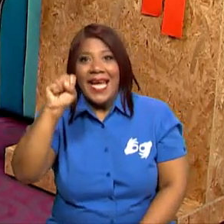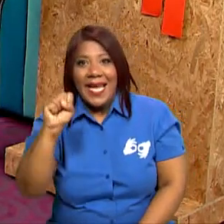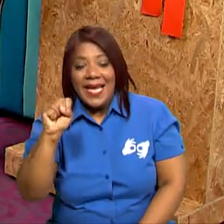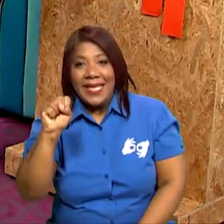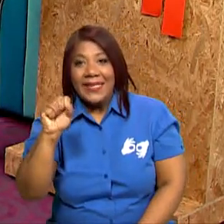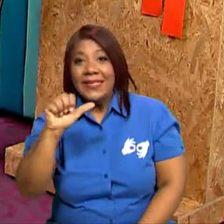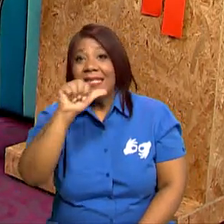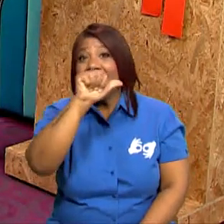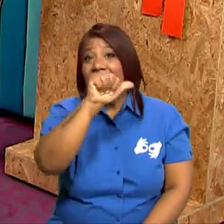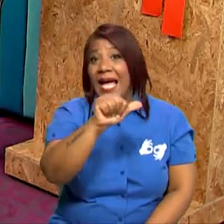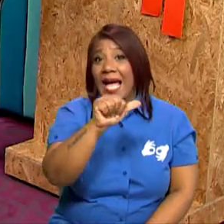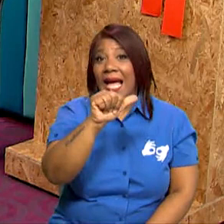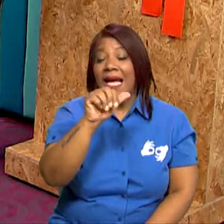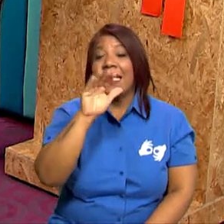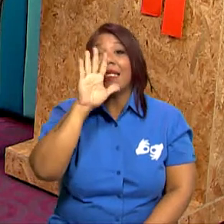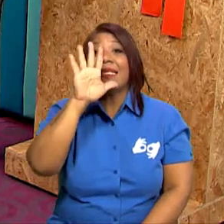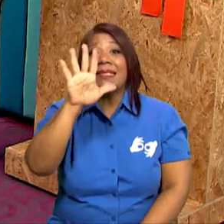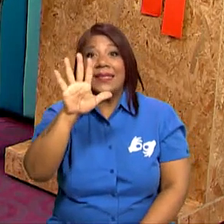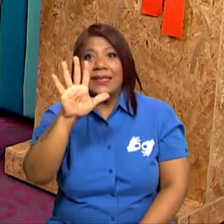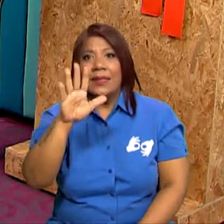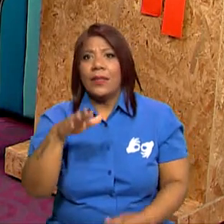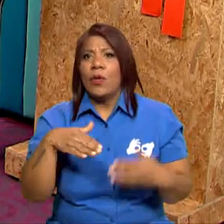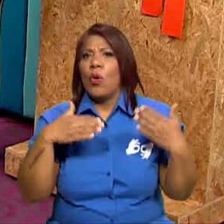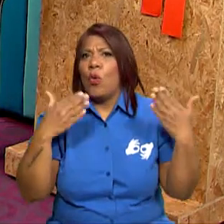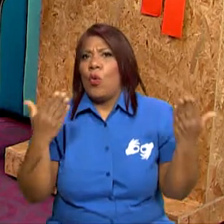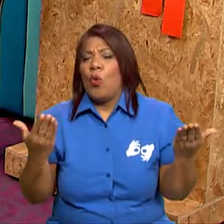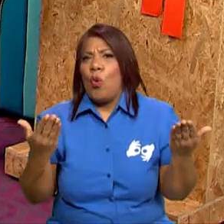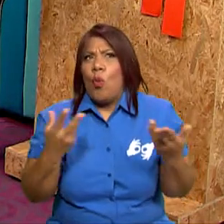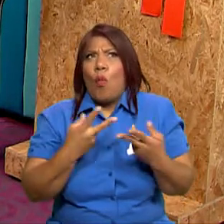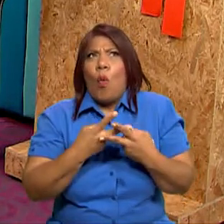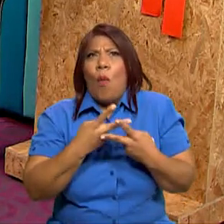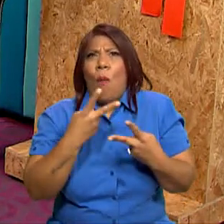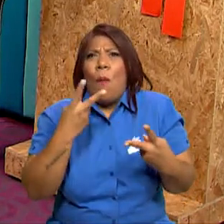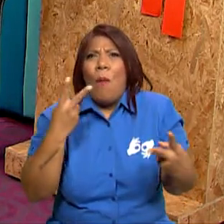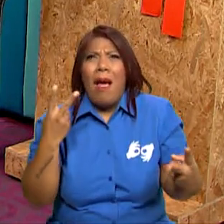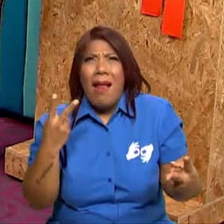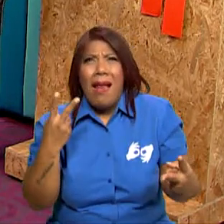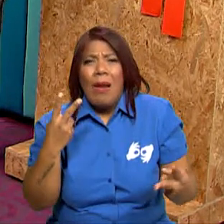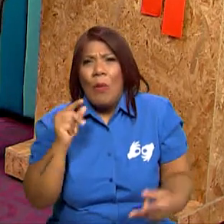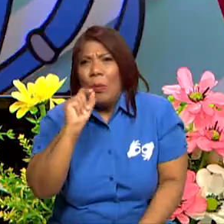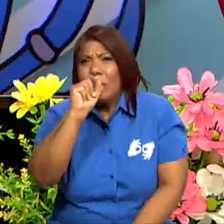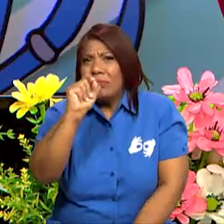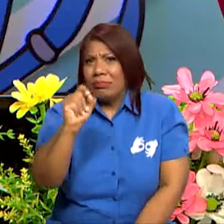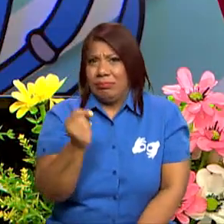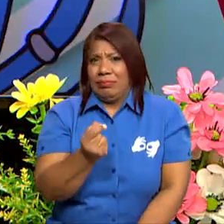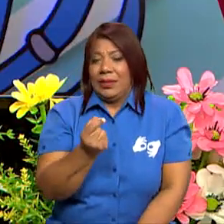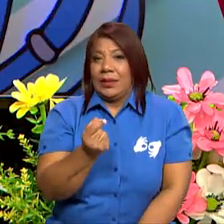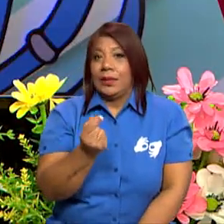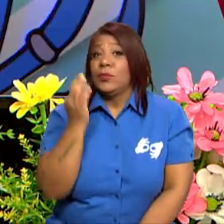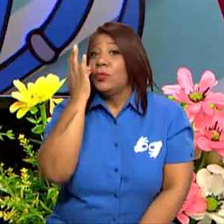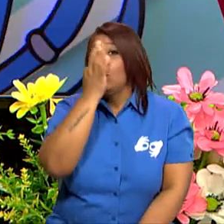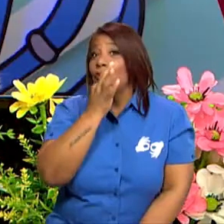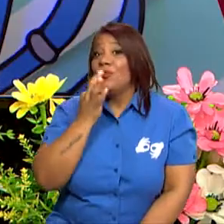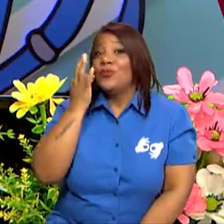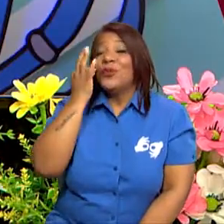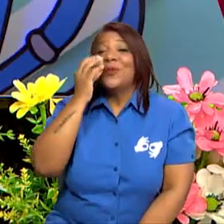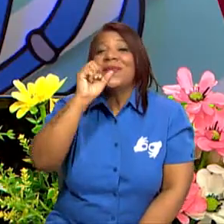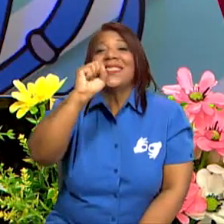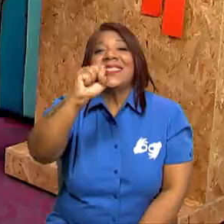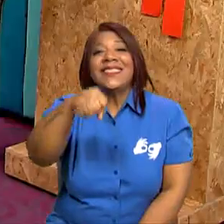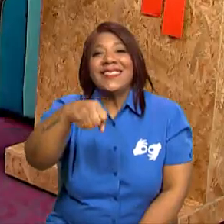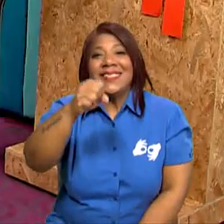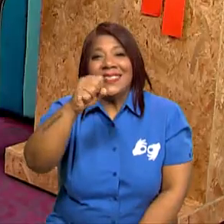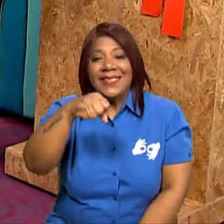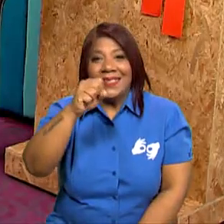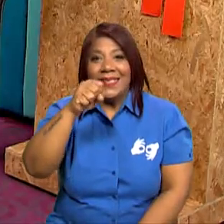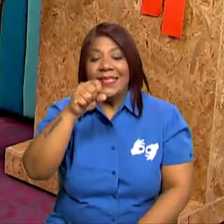su valor decimal? Sí. ¿Cómo lo podemos hacer? ¿Lo recuerdas? Eso lo podemos hacer dividiendo, maestra. Por